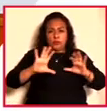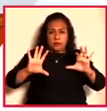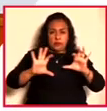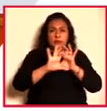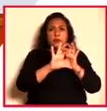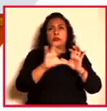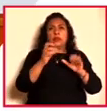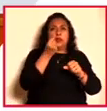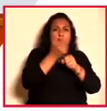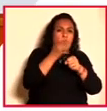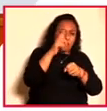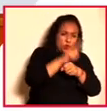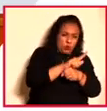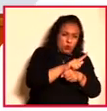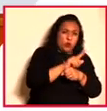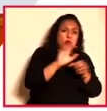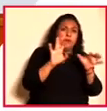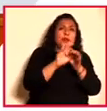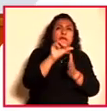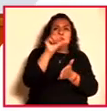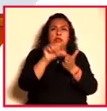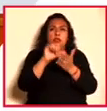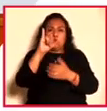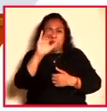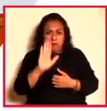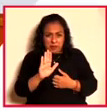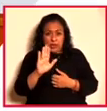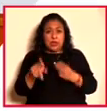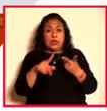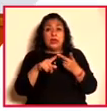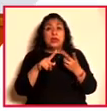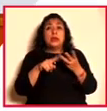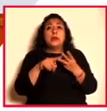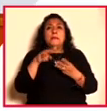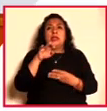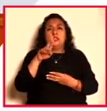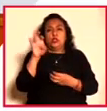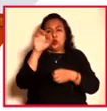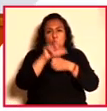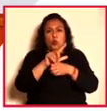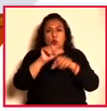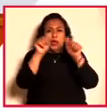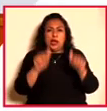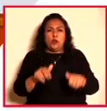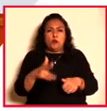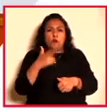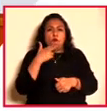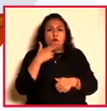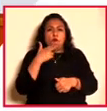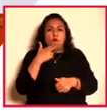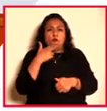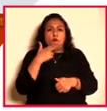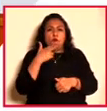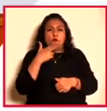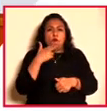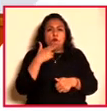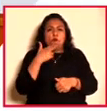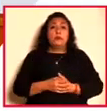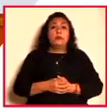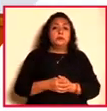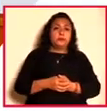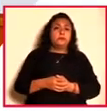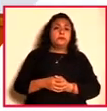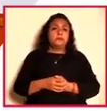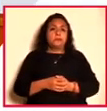Secretaría de Cultura a través del Centro de la Imagen y el Ministerio de las Culturas, Artes y Patrimonios de Chile. Los trabajos que se